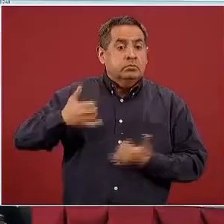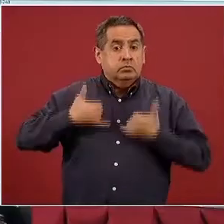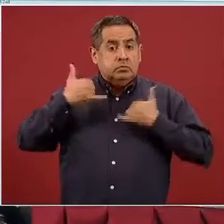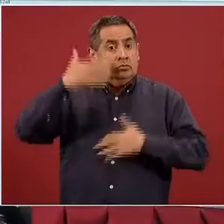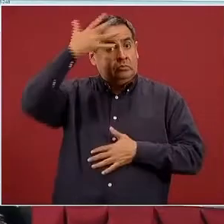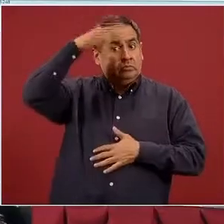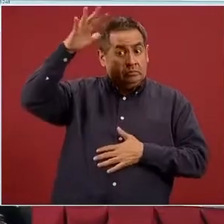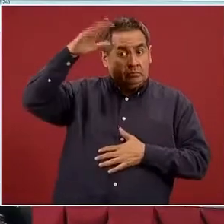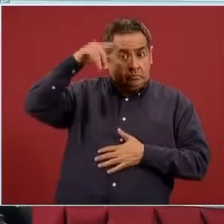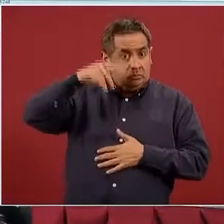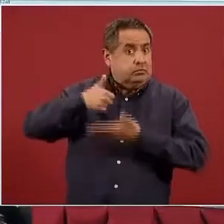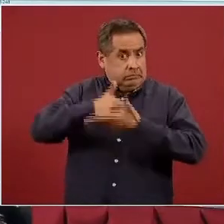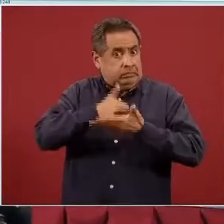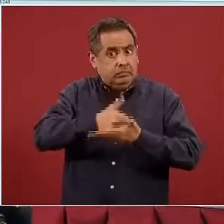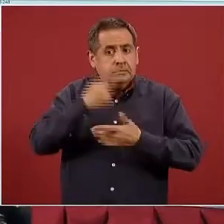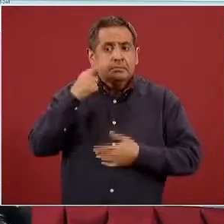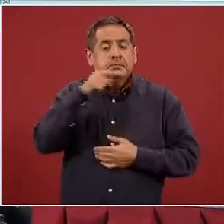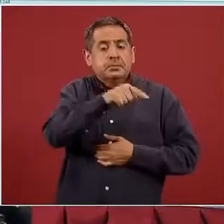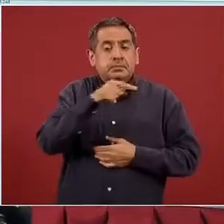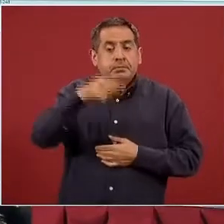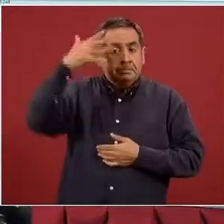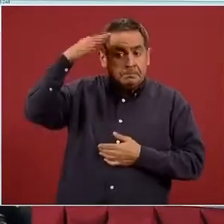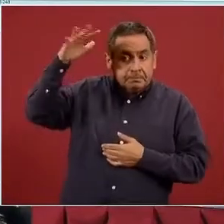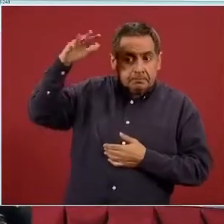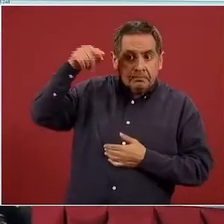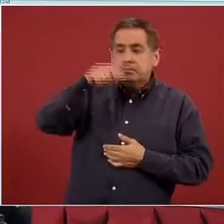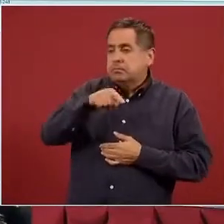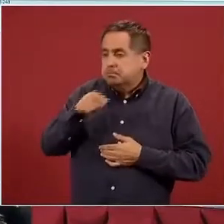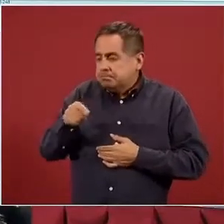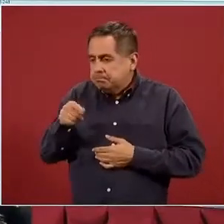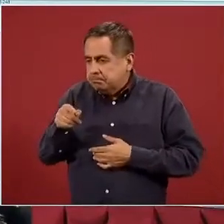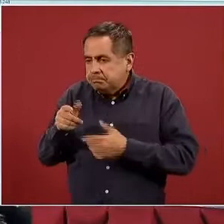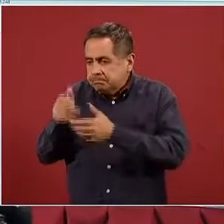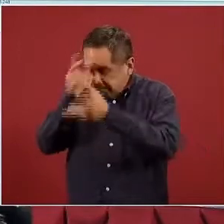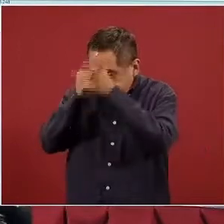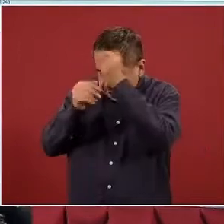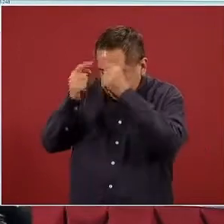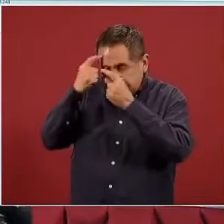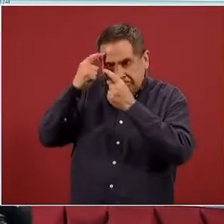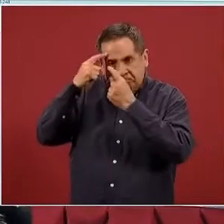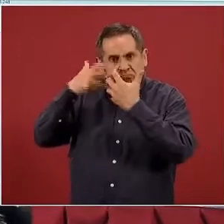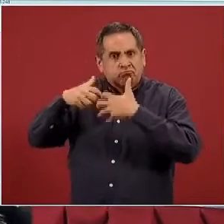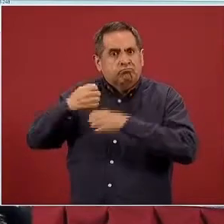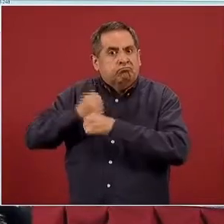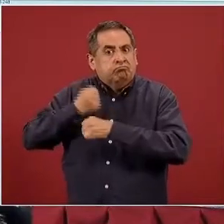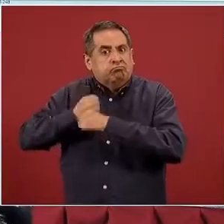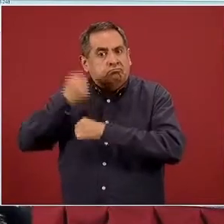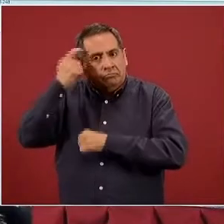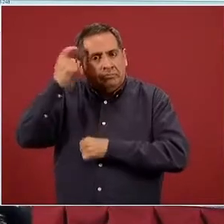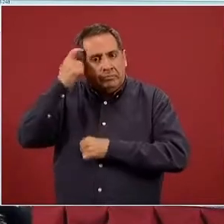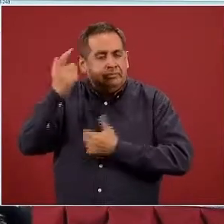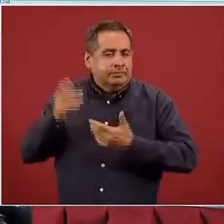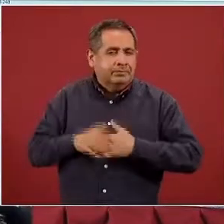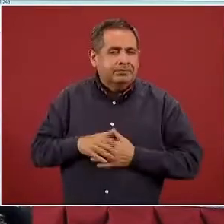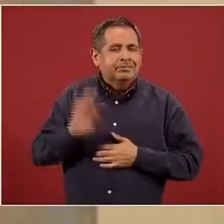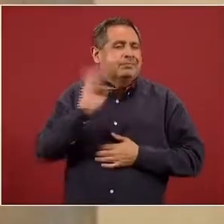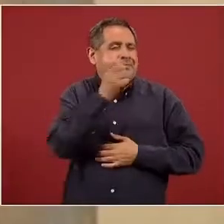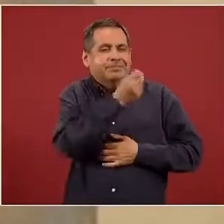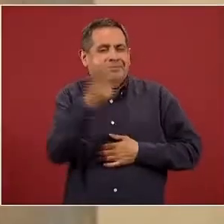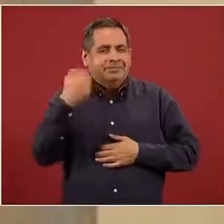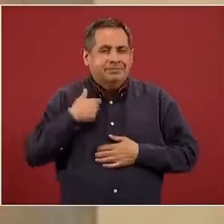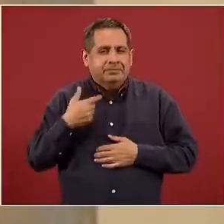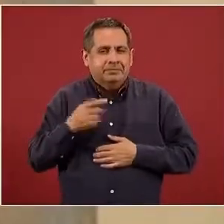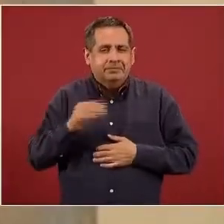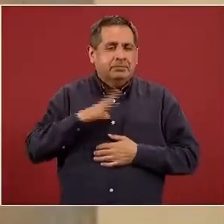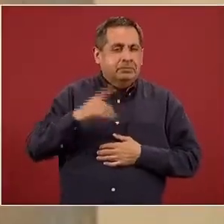los juegos. ¿Por qué? Porque los adultos mayores, si bien se cree que este término de demencia senil, que